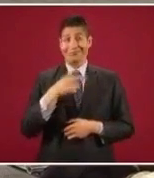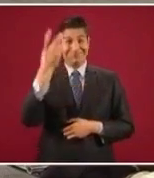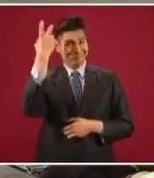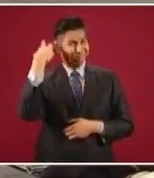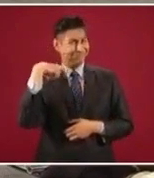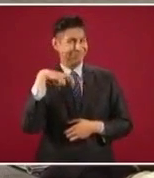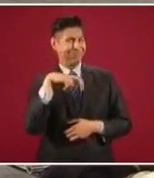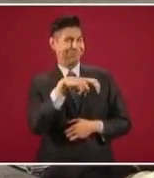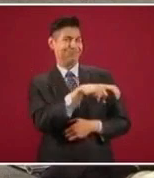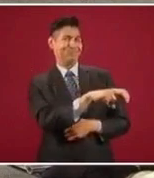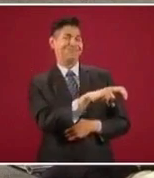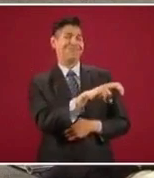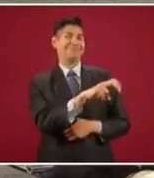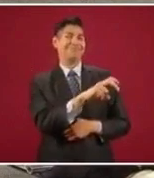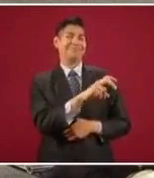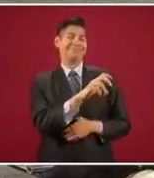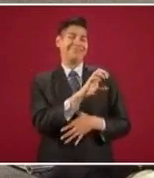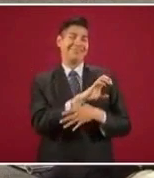a dedicar